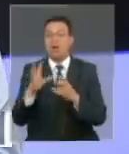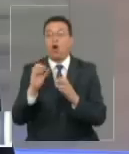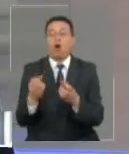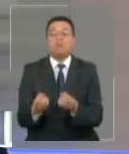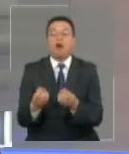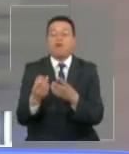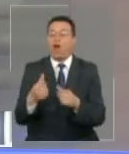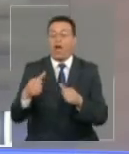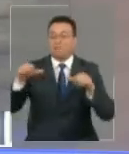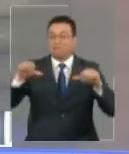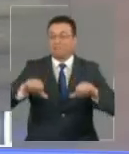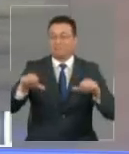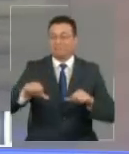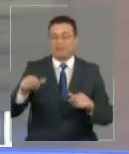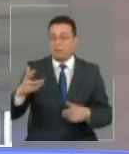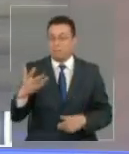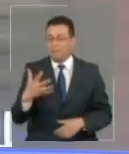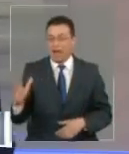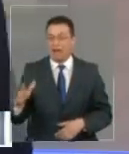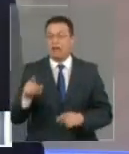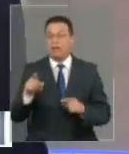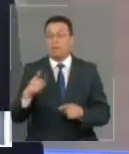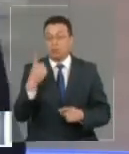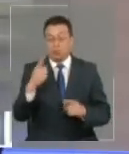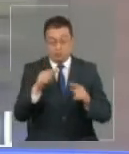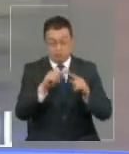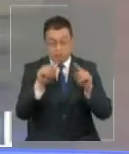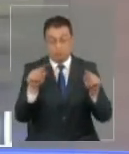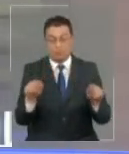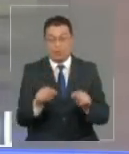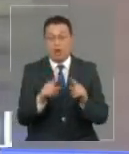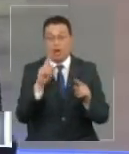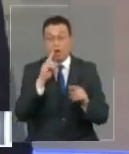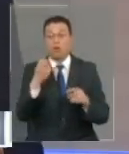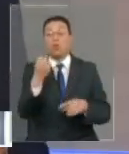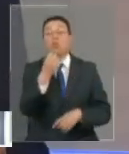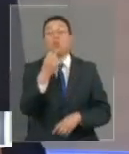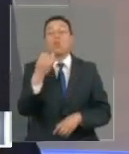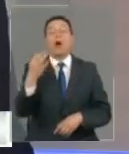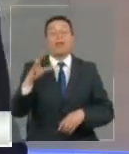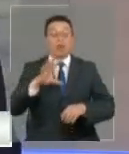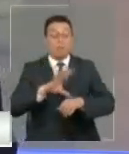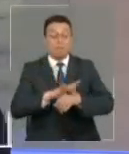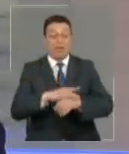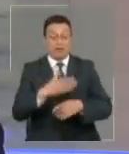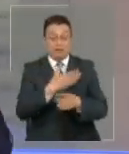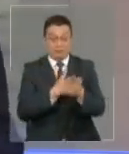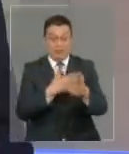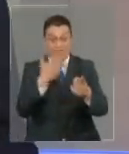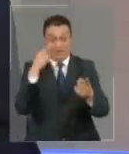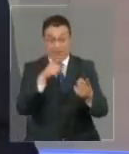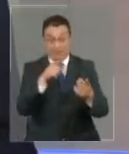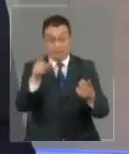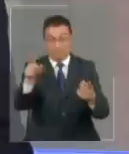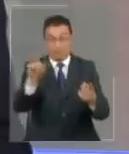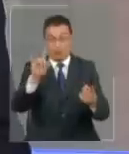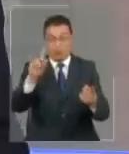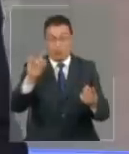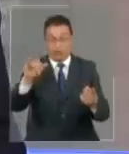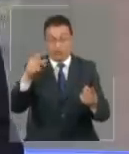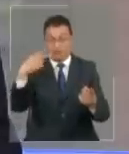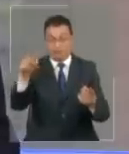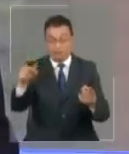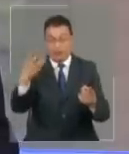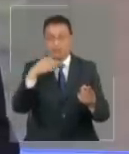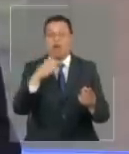malintencionados. De hecho, aquí yo tengo un cuadro de cuánto eran los médicos cuando gobernaba el partido al que representa Marcelo